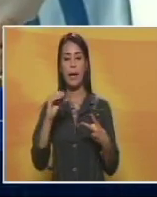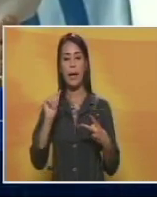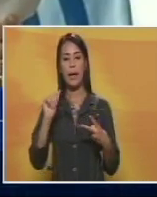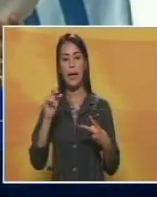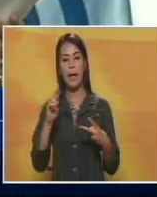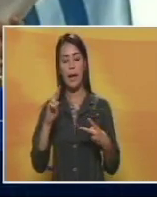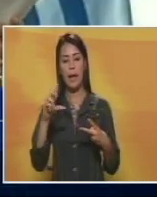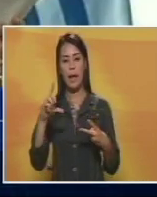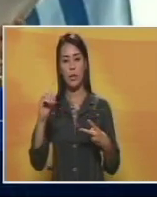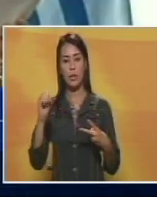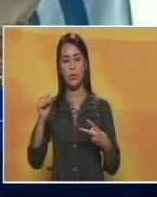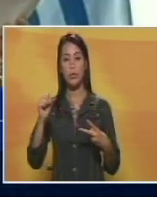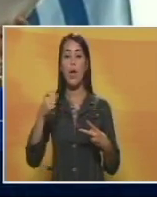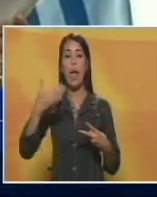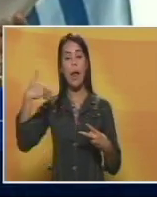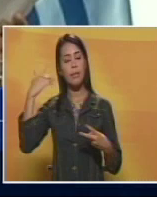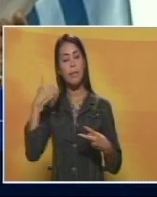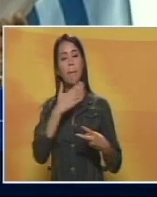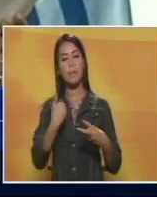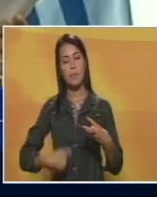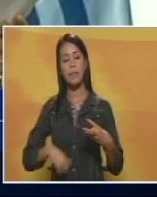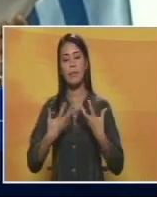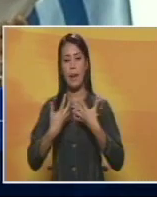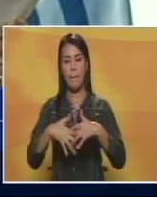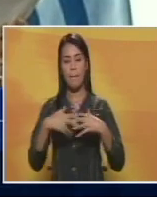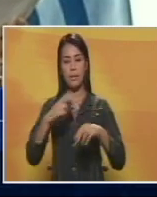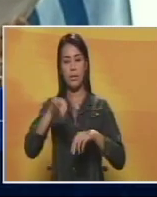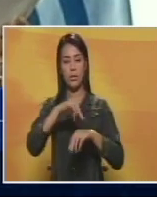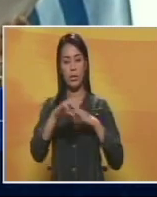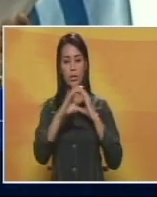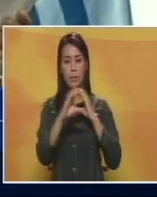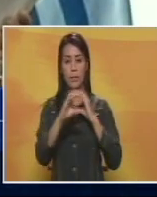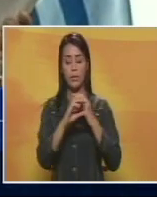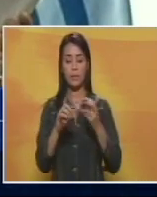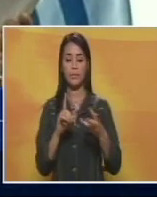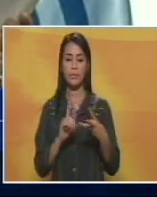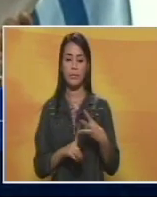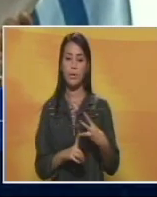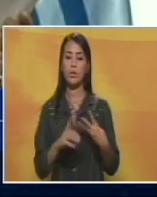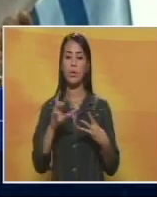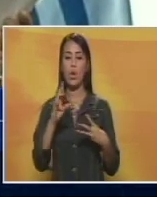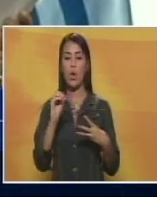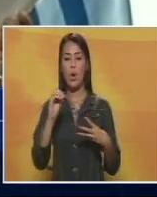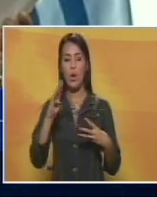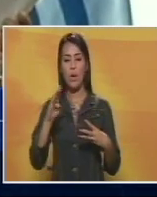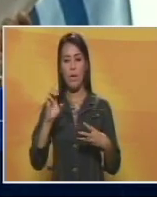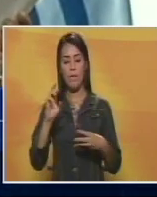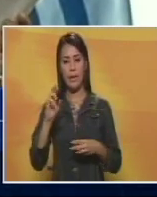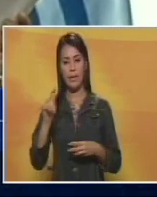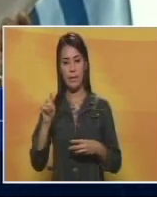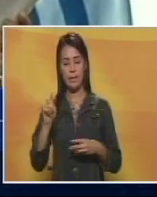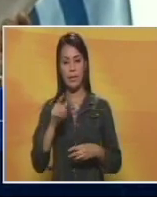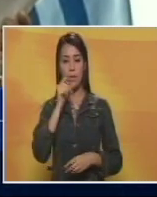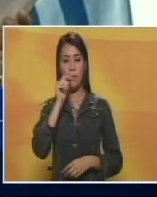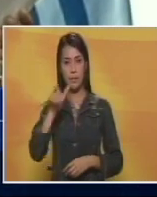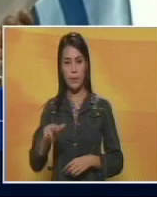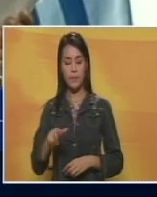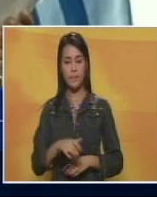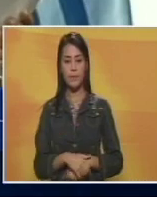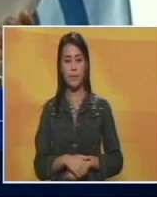Brett, expresidente y gerente general de la Empresa Nacional de Transporte. Robert